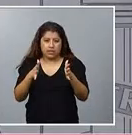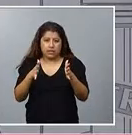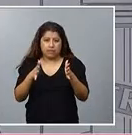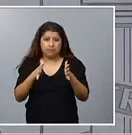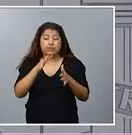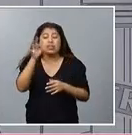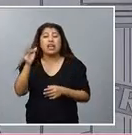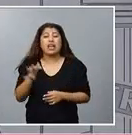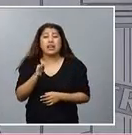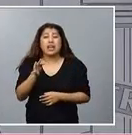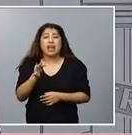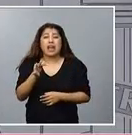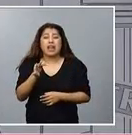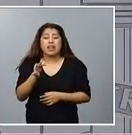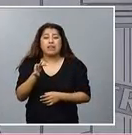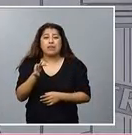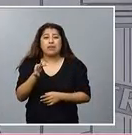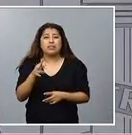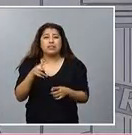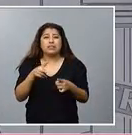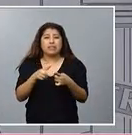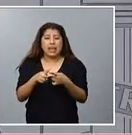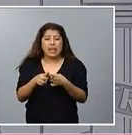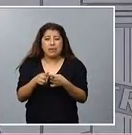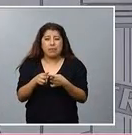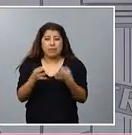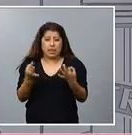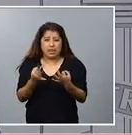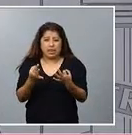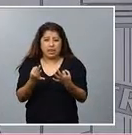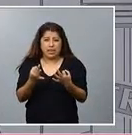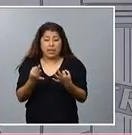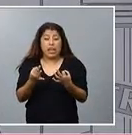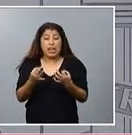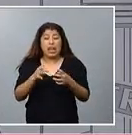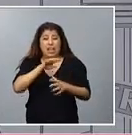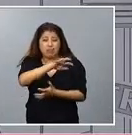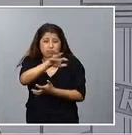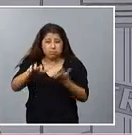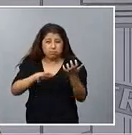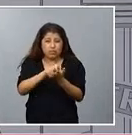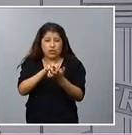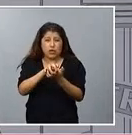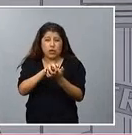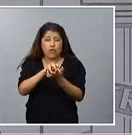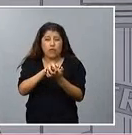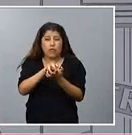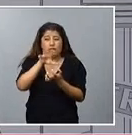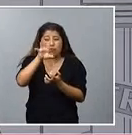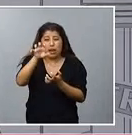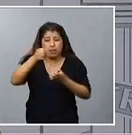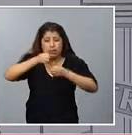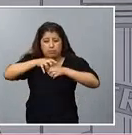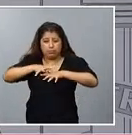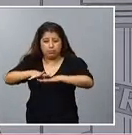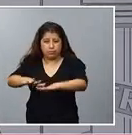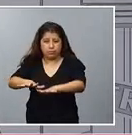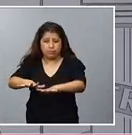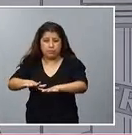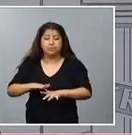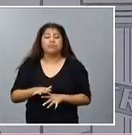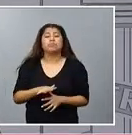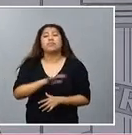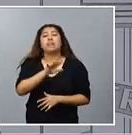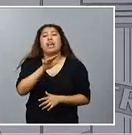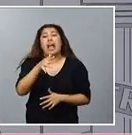toda costa una escalada que provoque la extensión de este conflicto a la región. Debemos, en consecuencia, atender